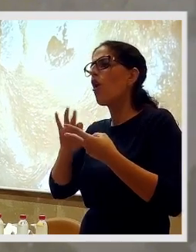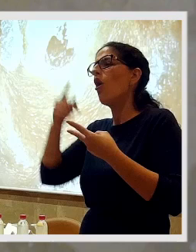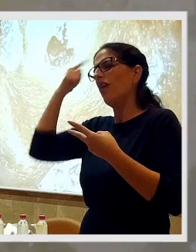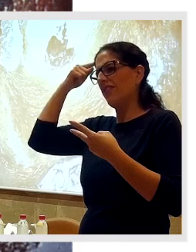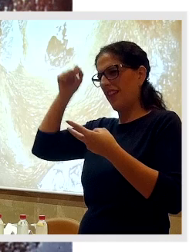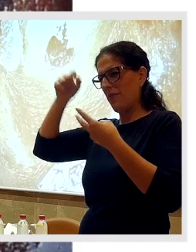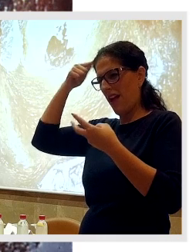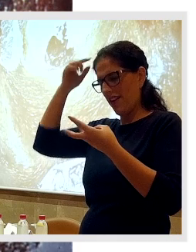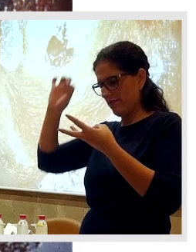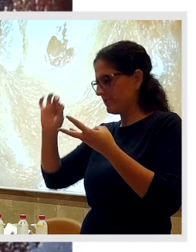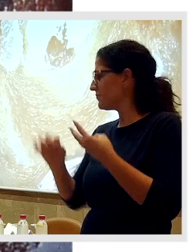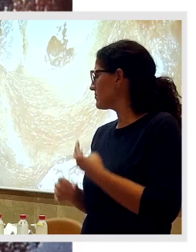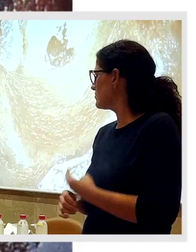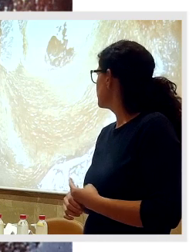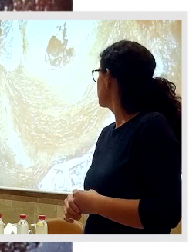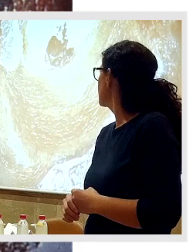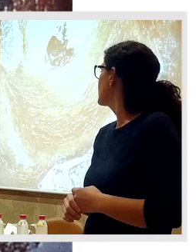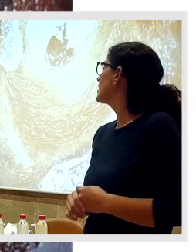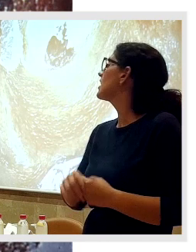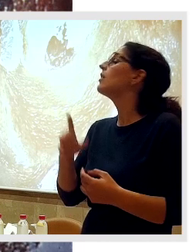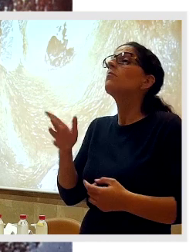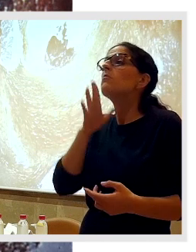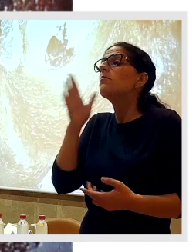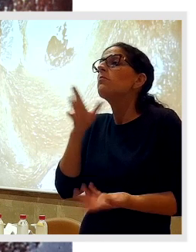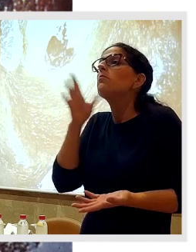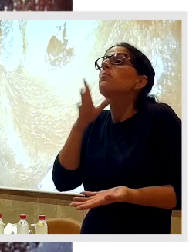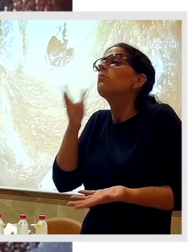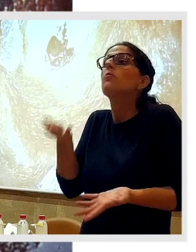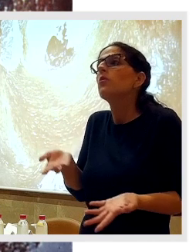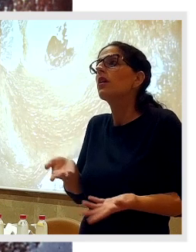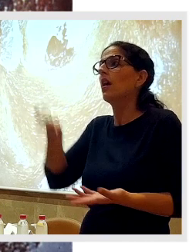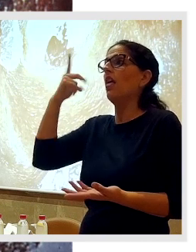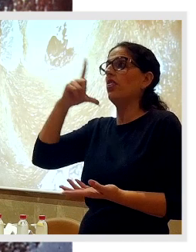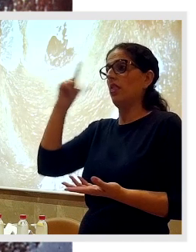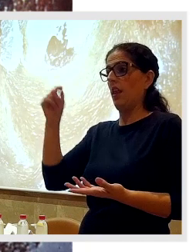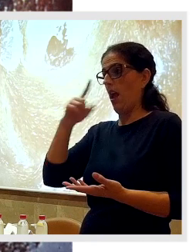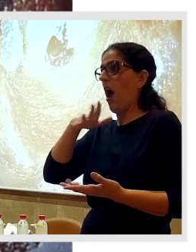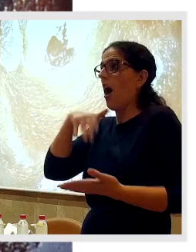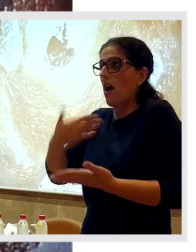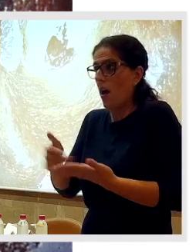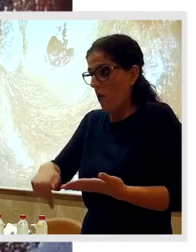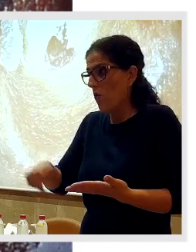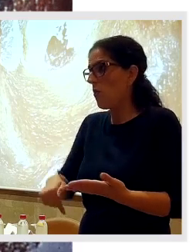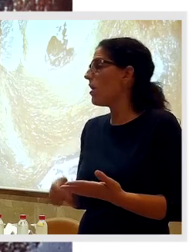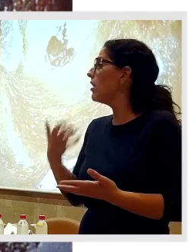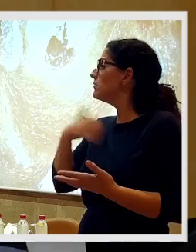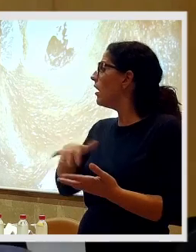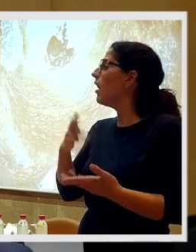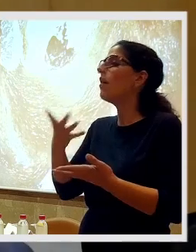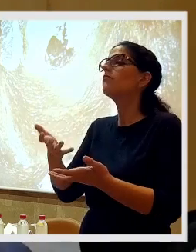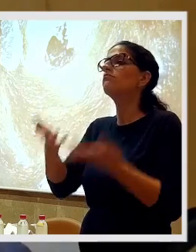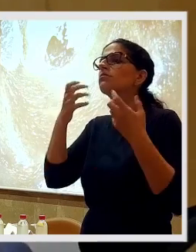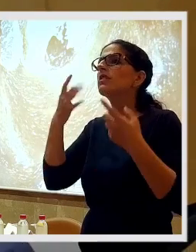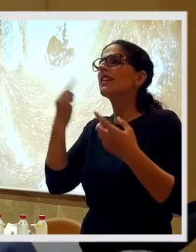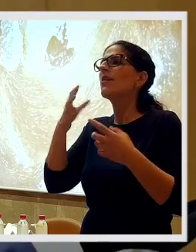cerebral. ¿Por qué pasa esto? Pues mirad, desde hace 100 años hemos conseguido, gracias fundamentalmente a